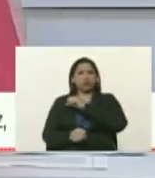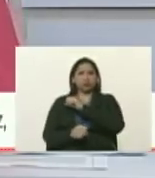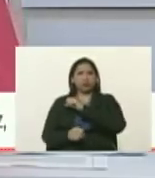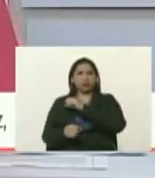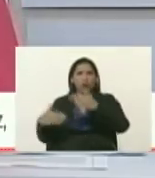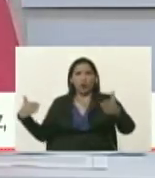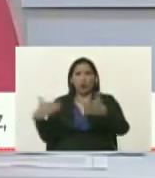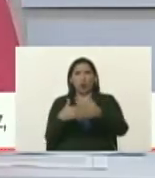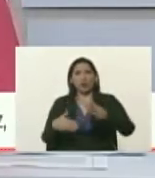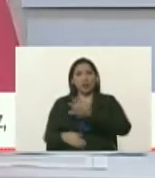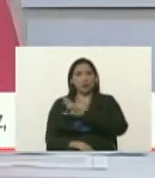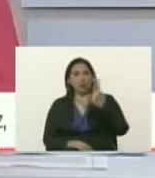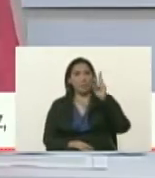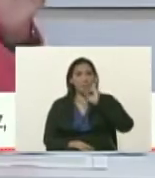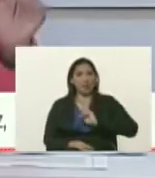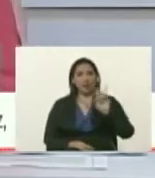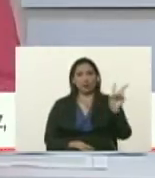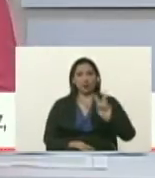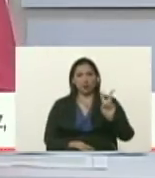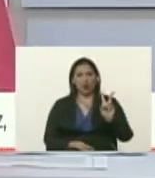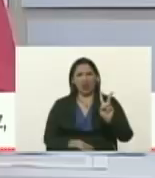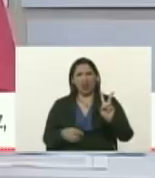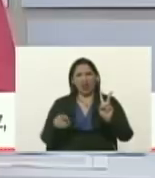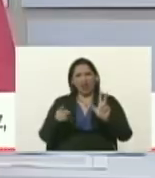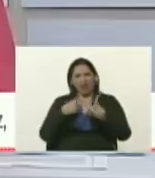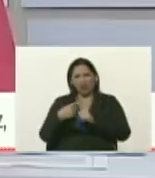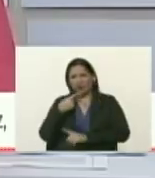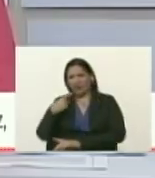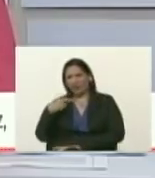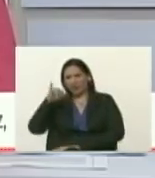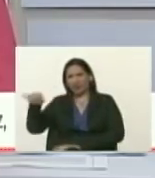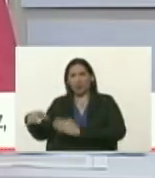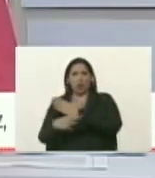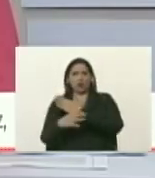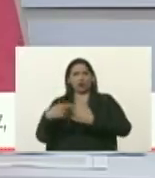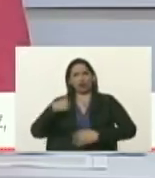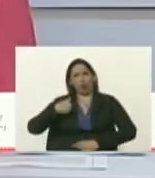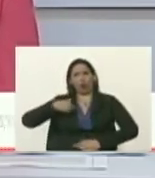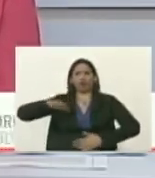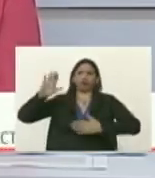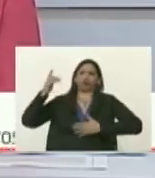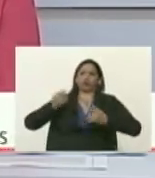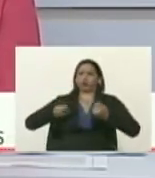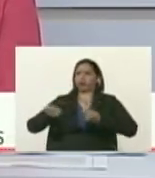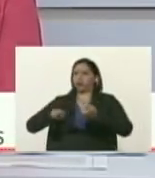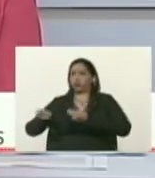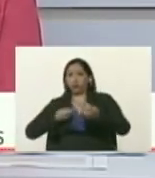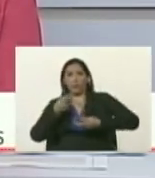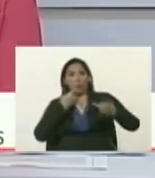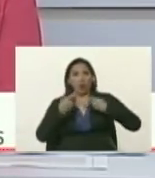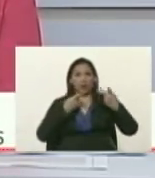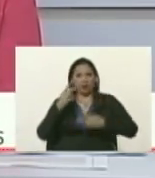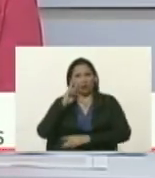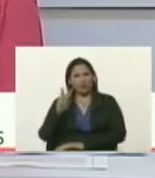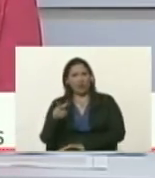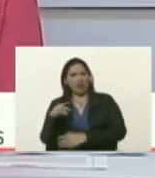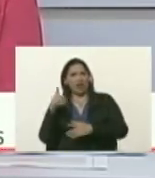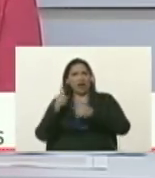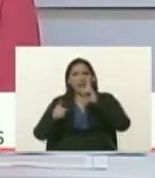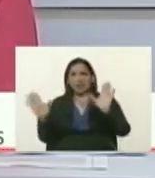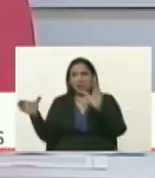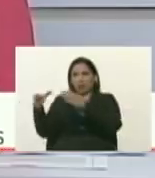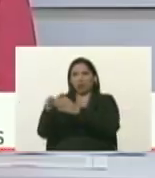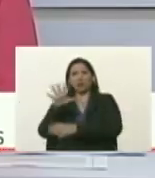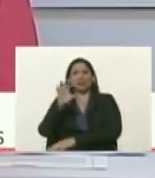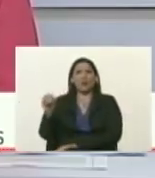República Bolivariana de Venezuela bajo una fachada de actor político. Entonces, por eso ustedes lo ven que a veces se reúne con